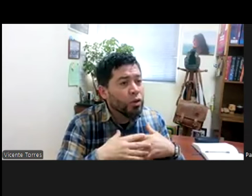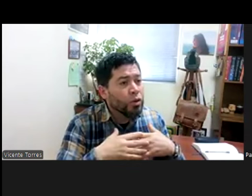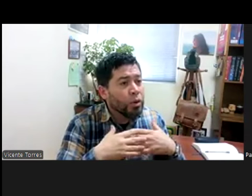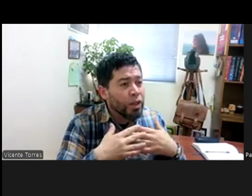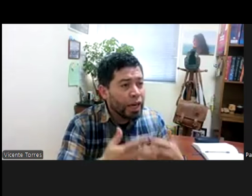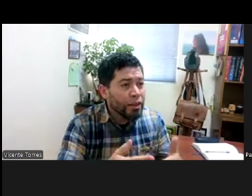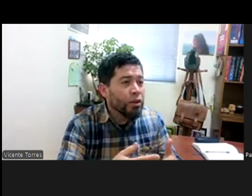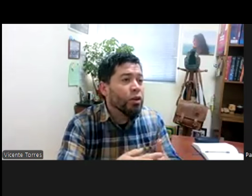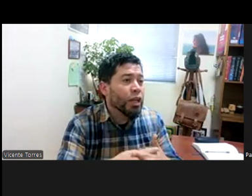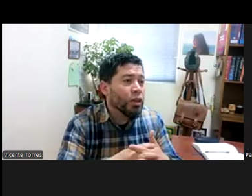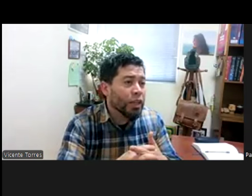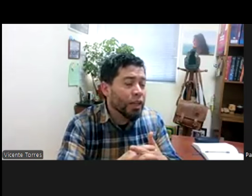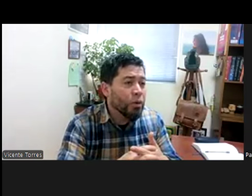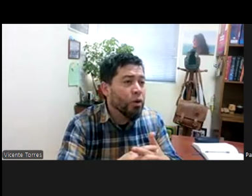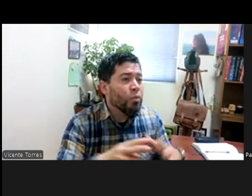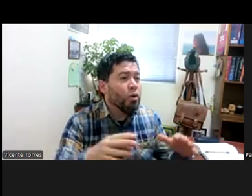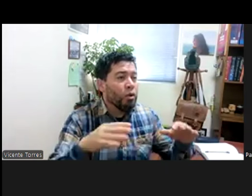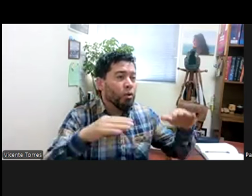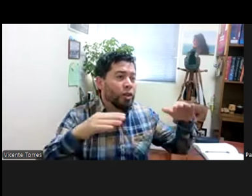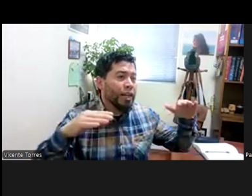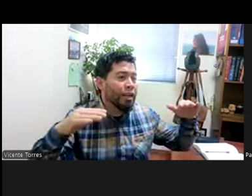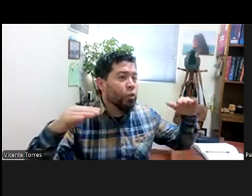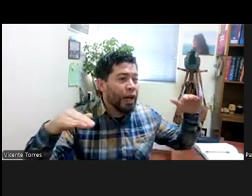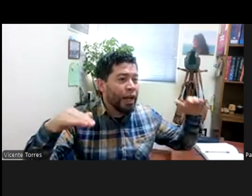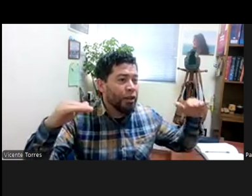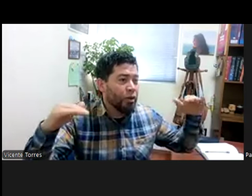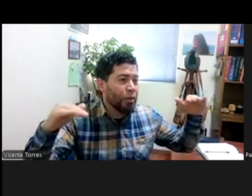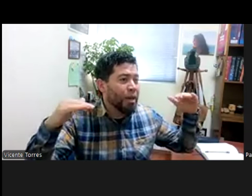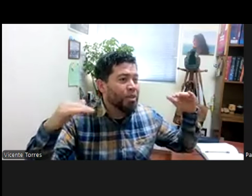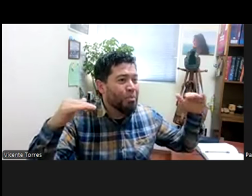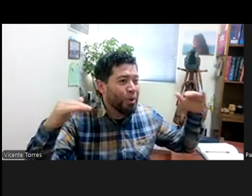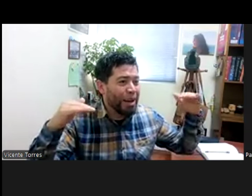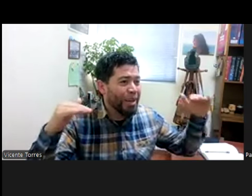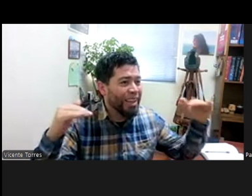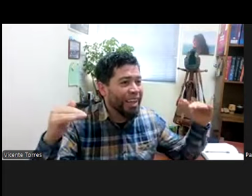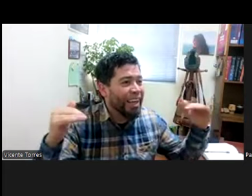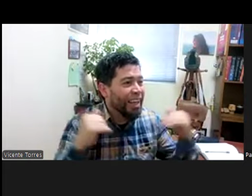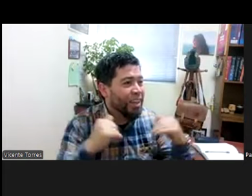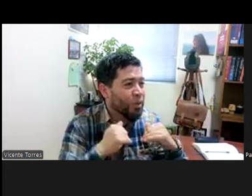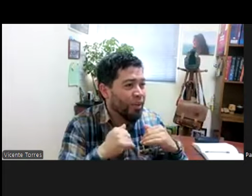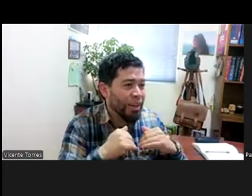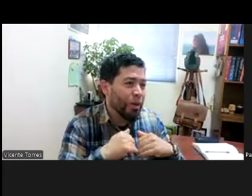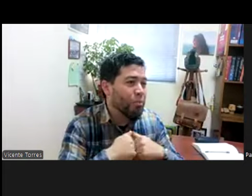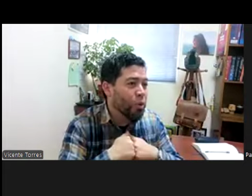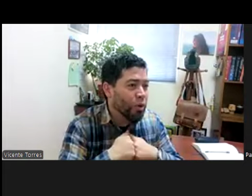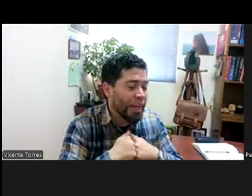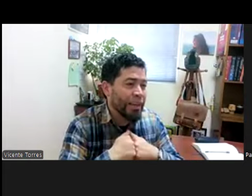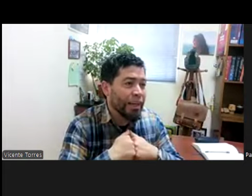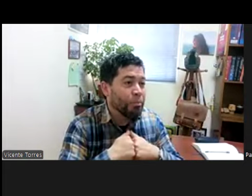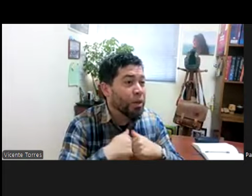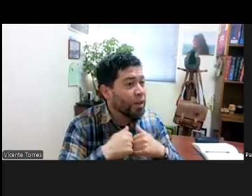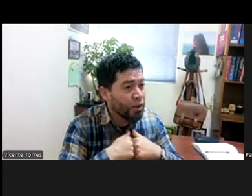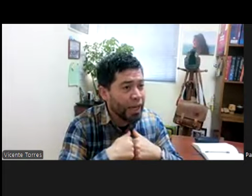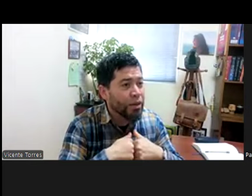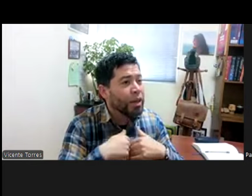Yo no podría decir con los datos que tenemos cómo se están regulando espaciotemporalmente estos eventos en la mucosa